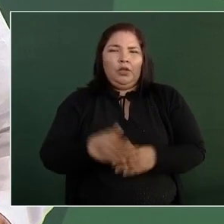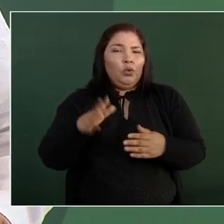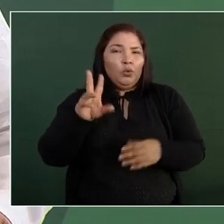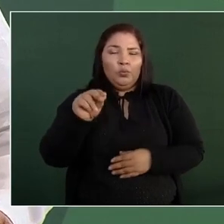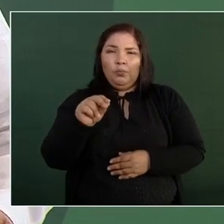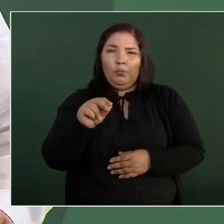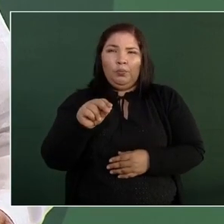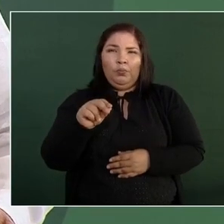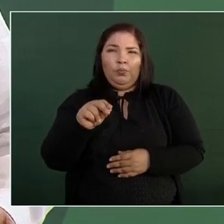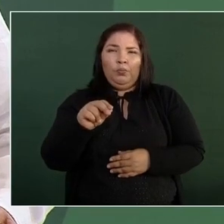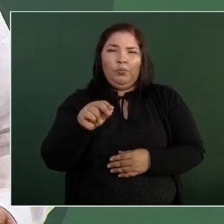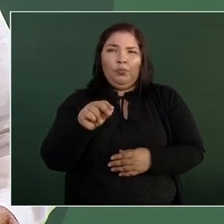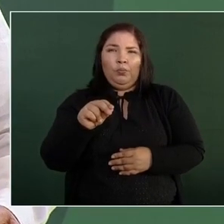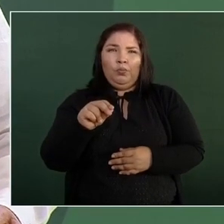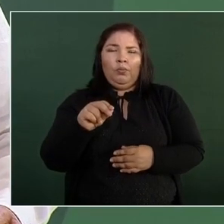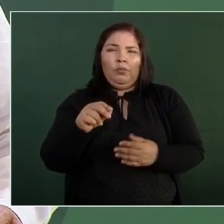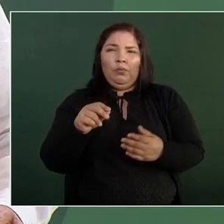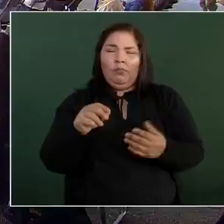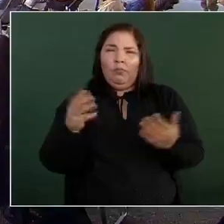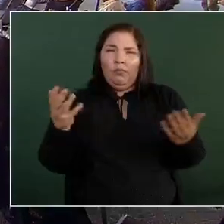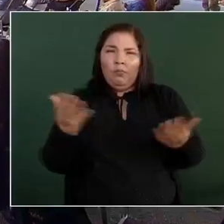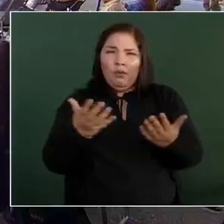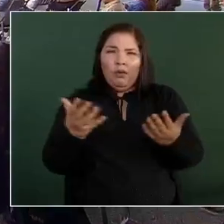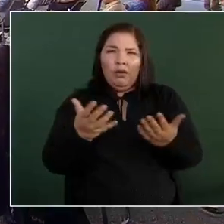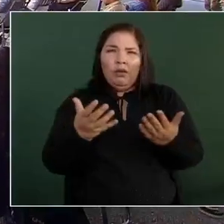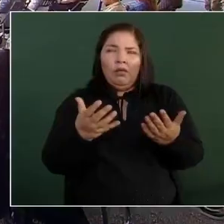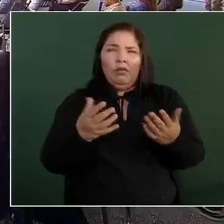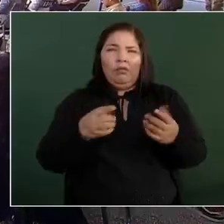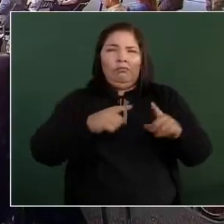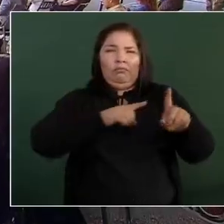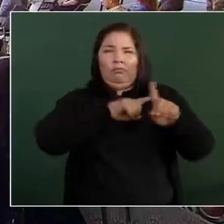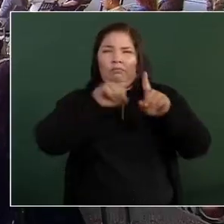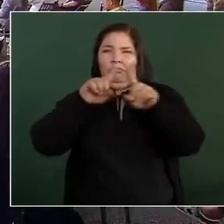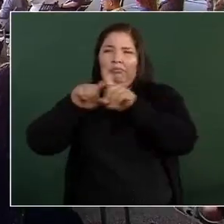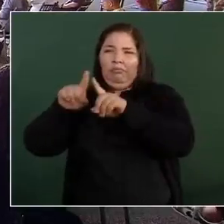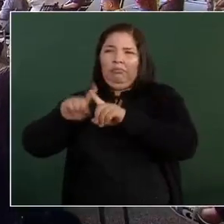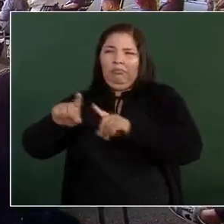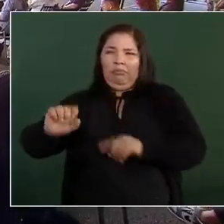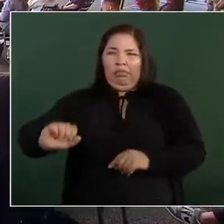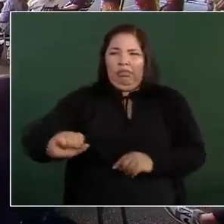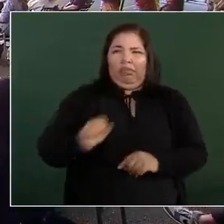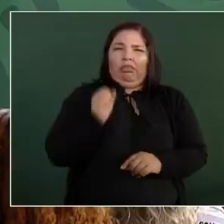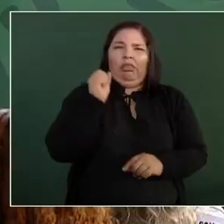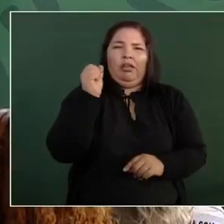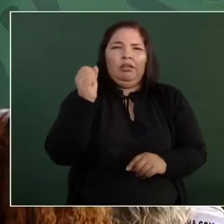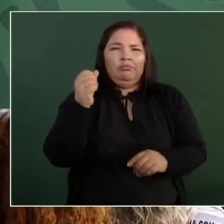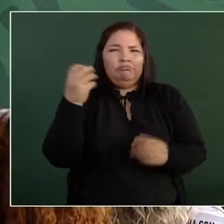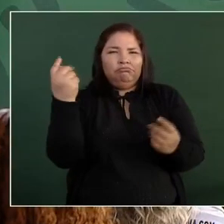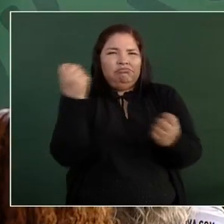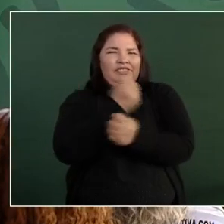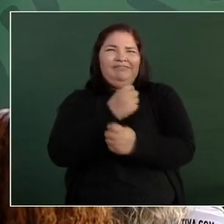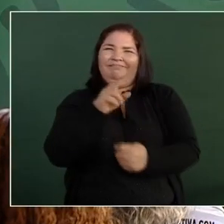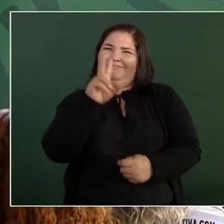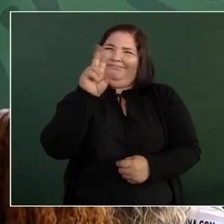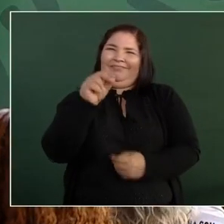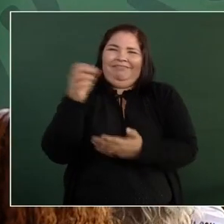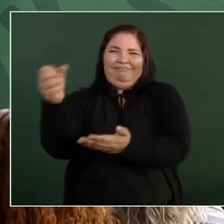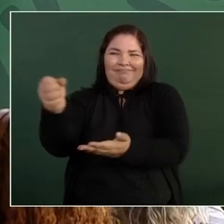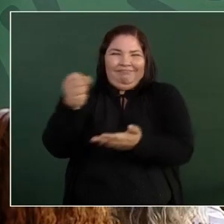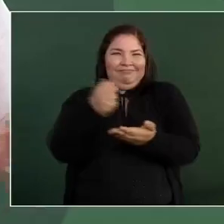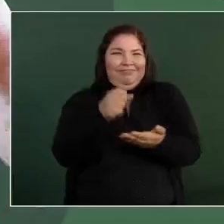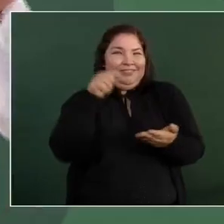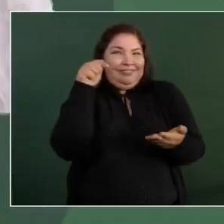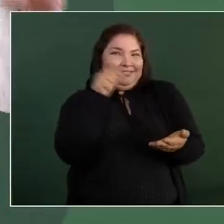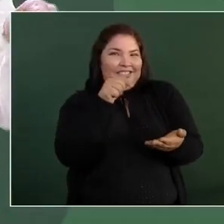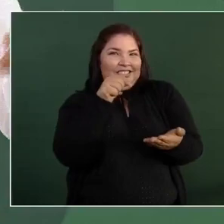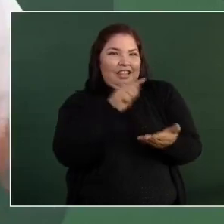manejar con displicencia y con desaseo los recursos de la universidad. Los